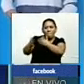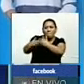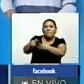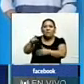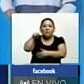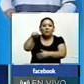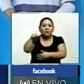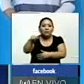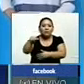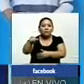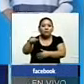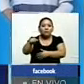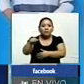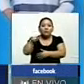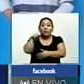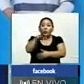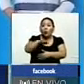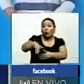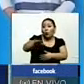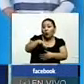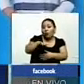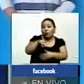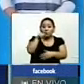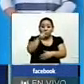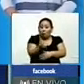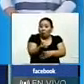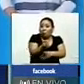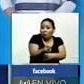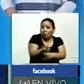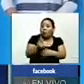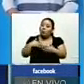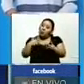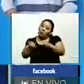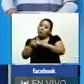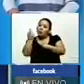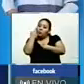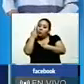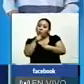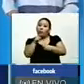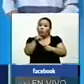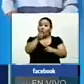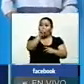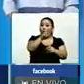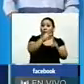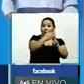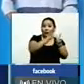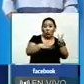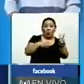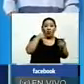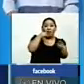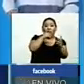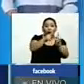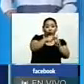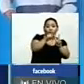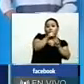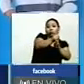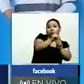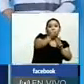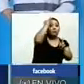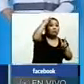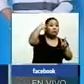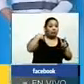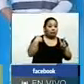que en un lugar determinado, cerca de donde nos encontrábamos, dos individuos estaban abusando sexualmente de una